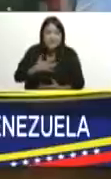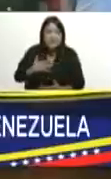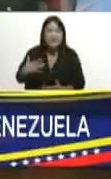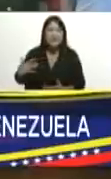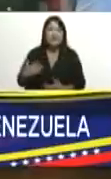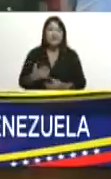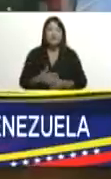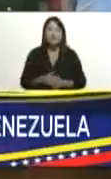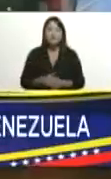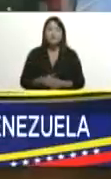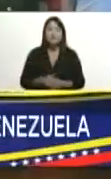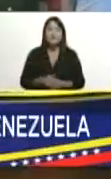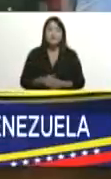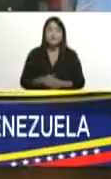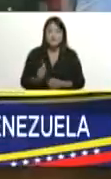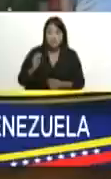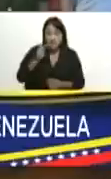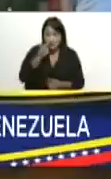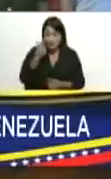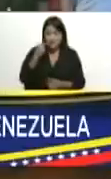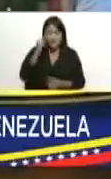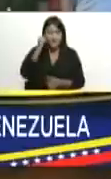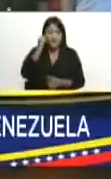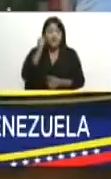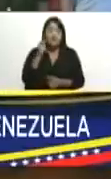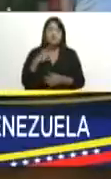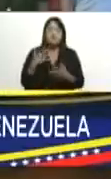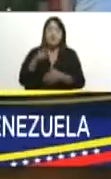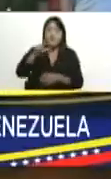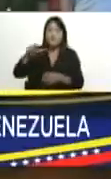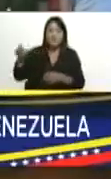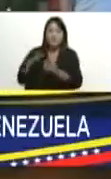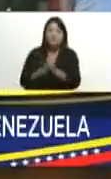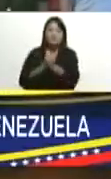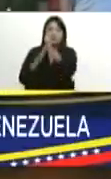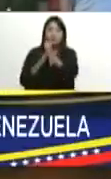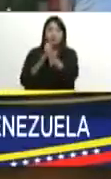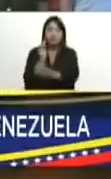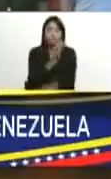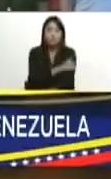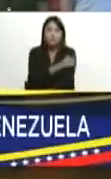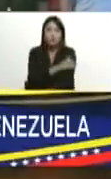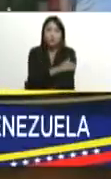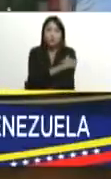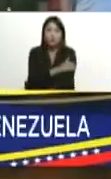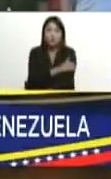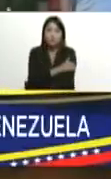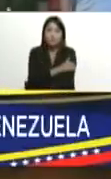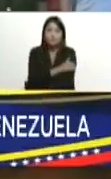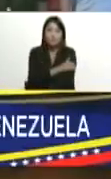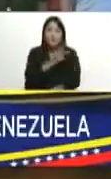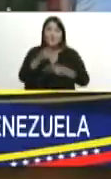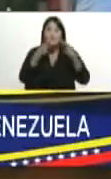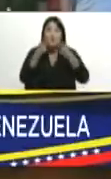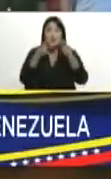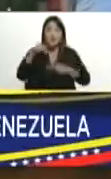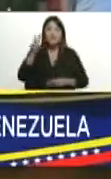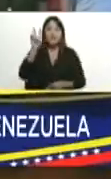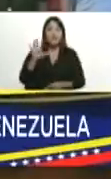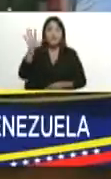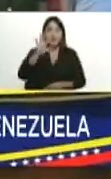efectuando pseudo dirigentes de sectores extremistas de la oposición política